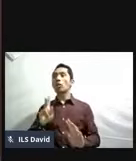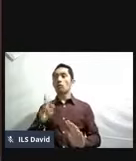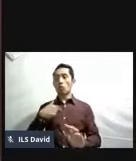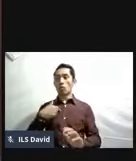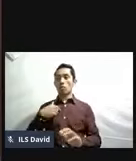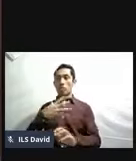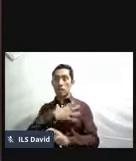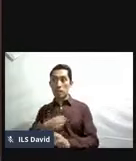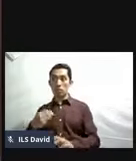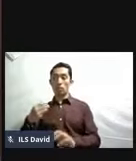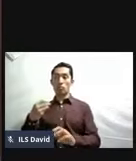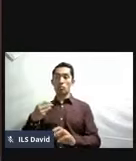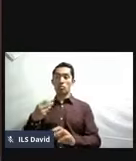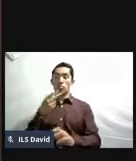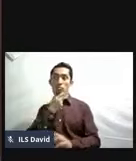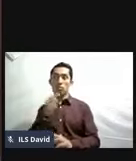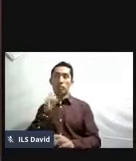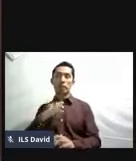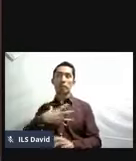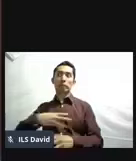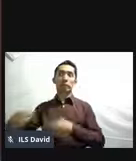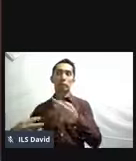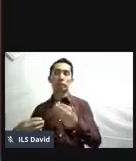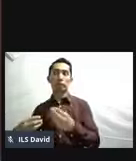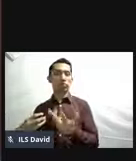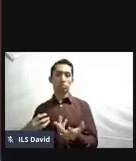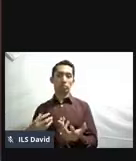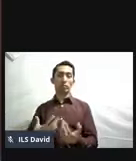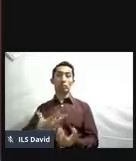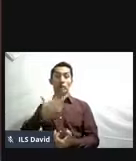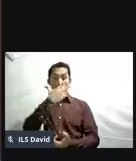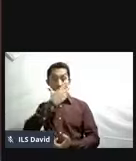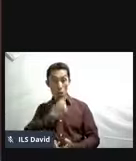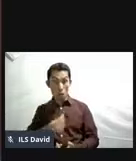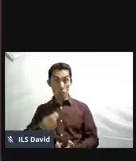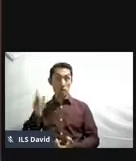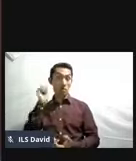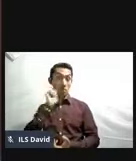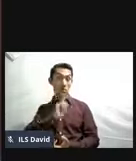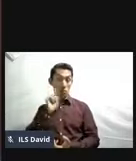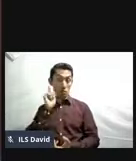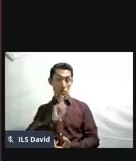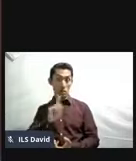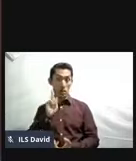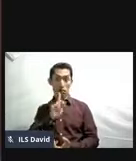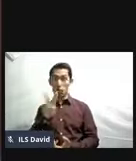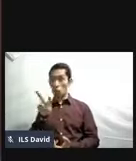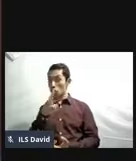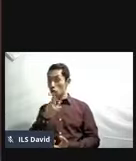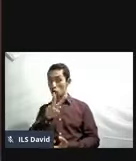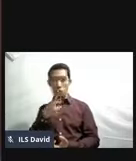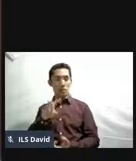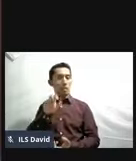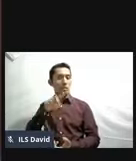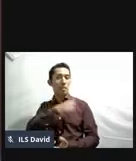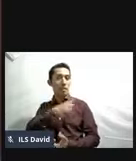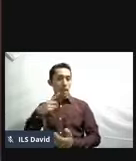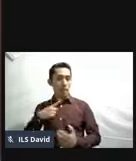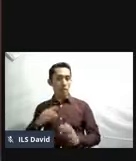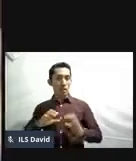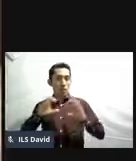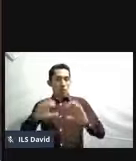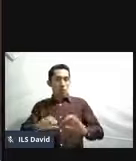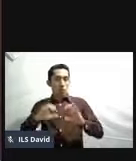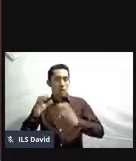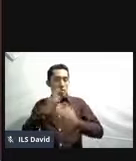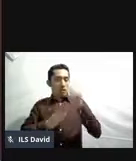hijas. Y no, el hombre y la mujer tienen el mismo derecho de tener el cuidado necesario para sí